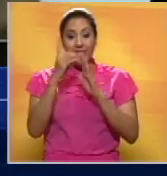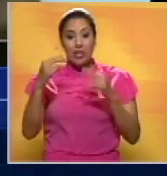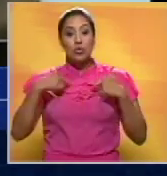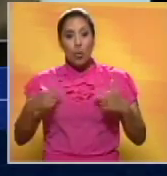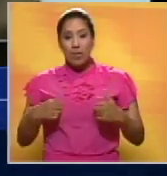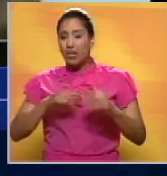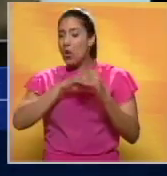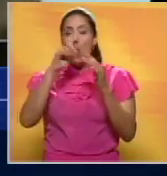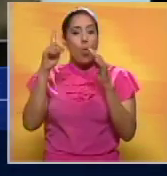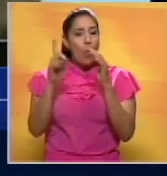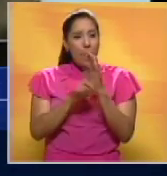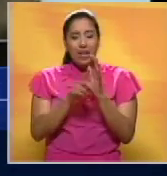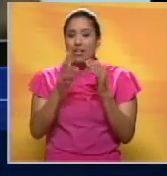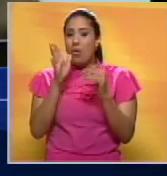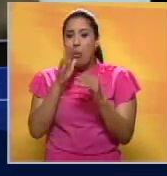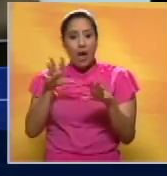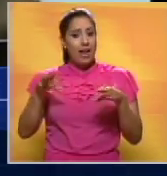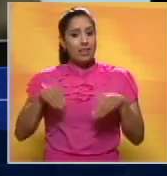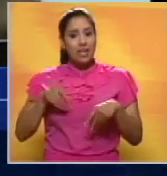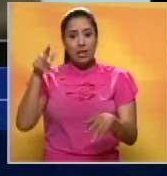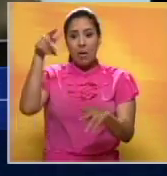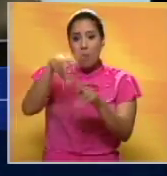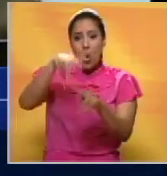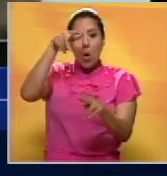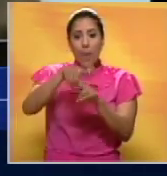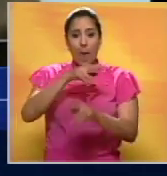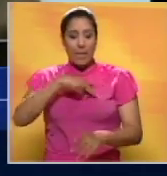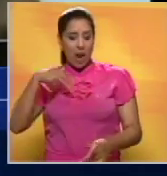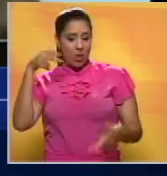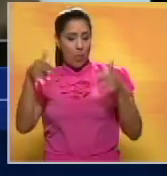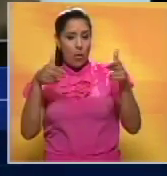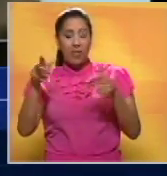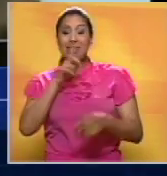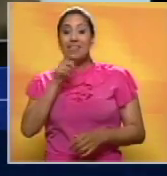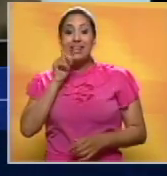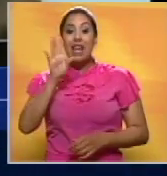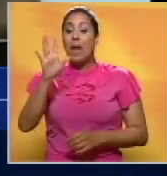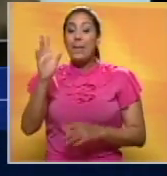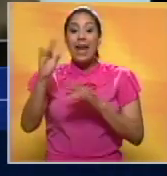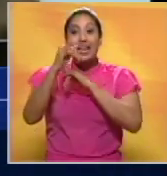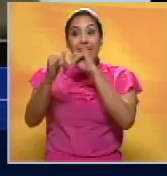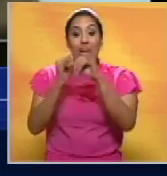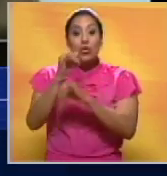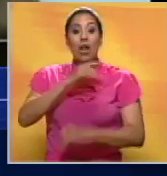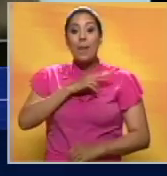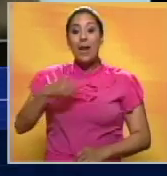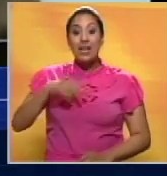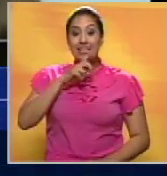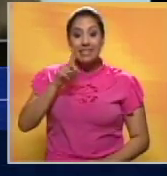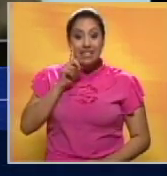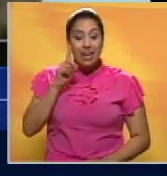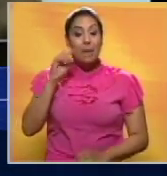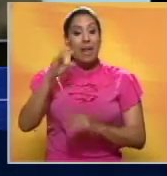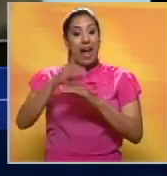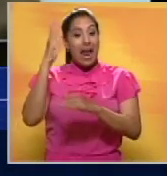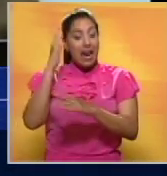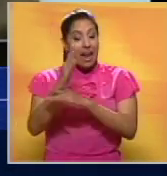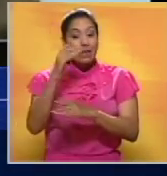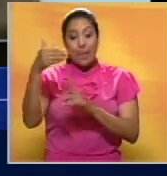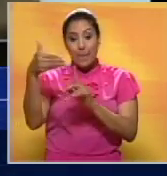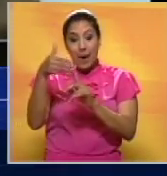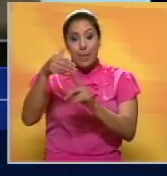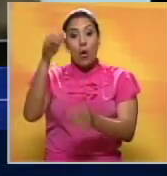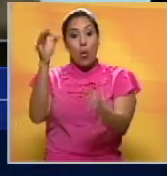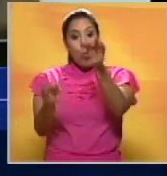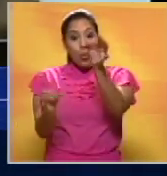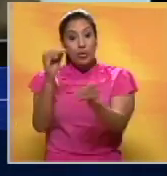algo absolutamente inaceptable. Estos son delitos internacionales, delitos que son perseguidos